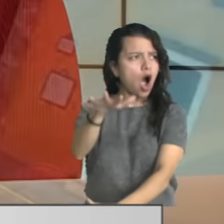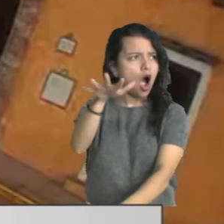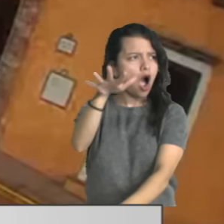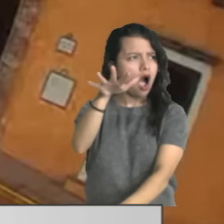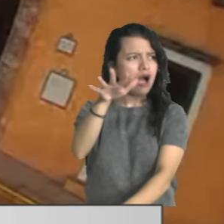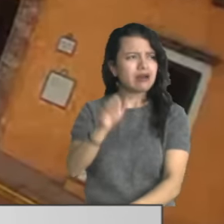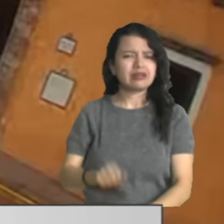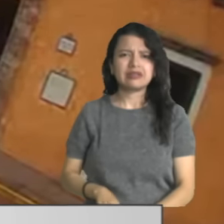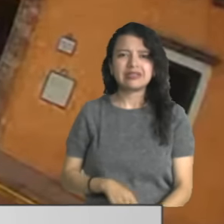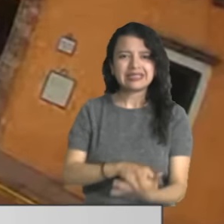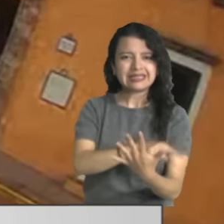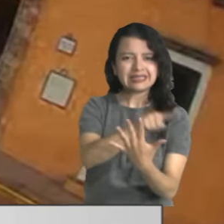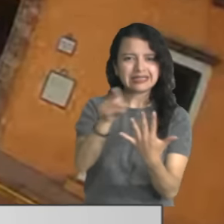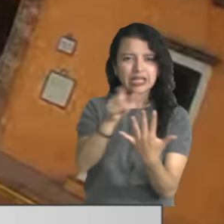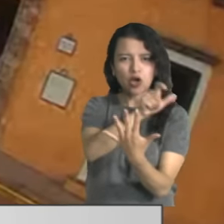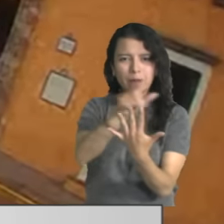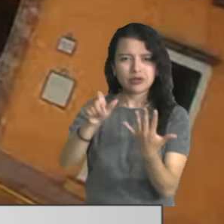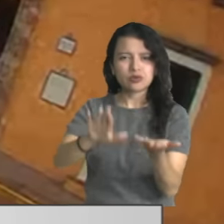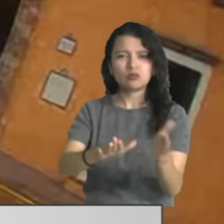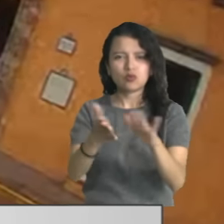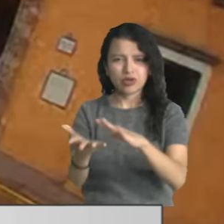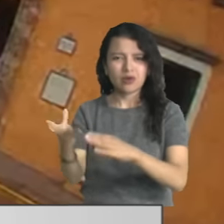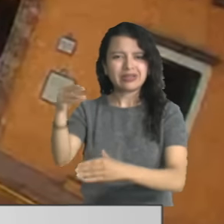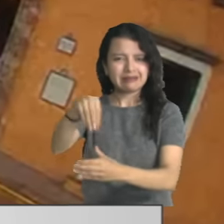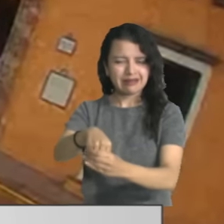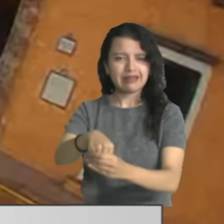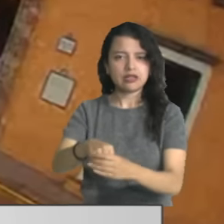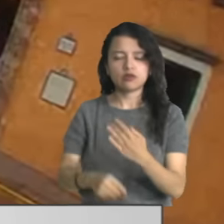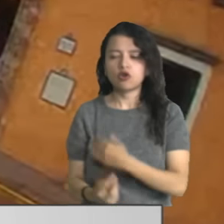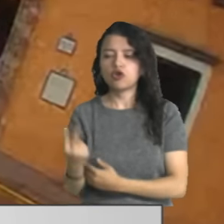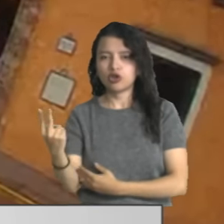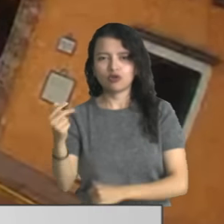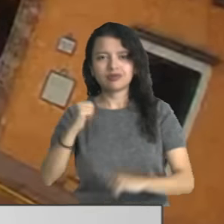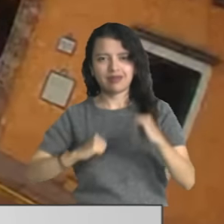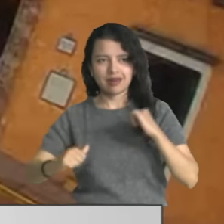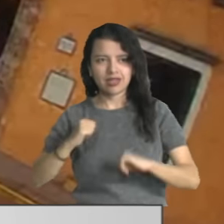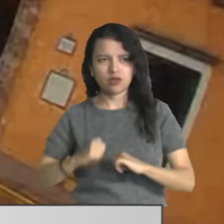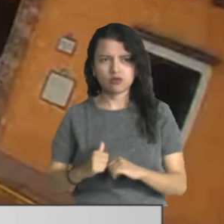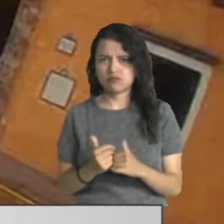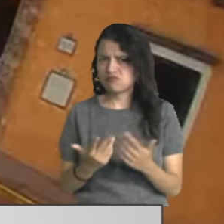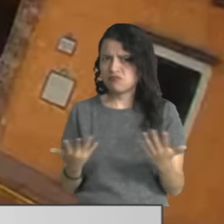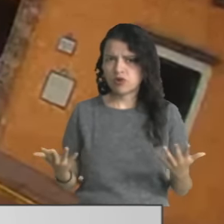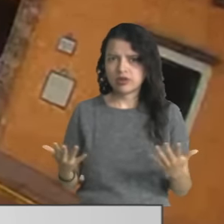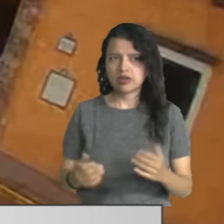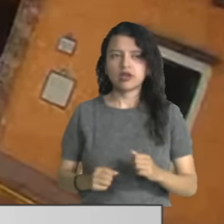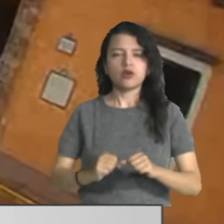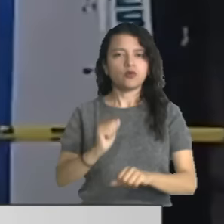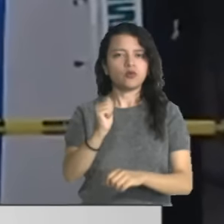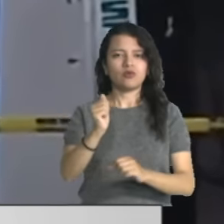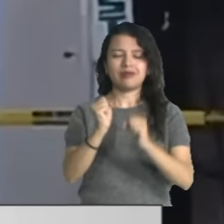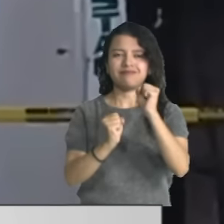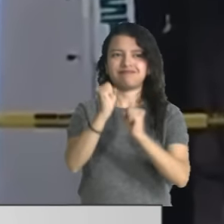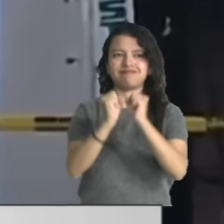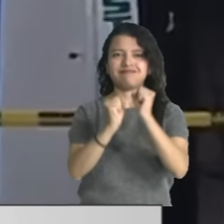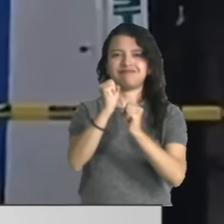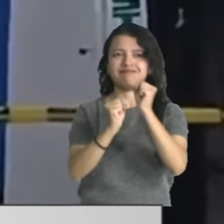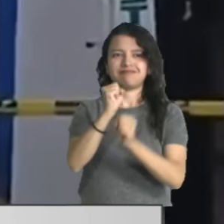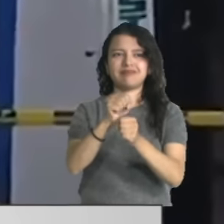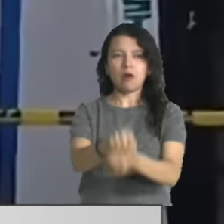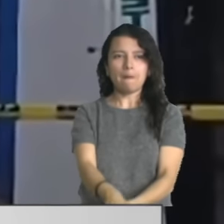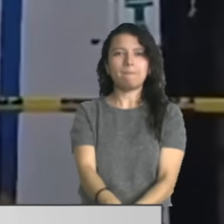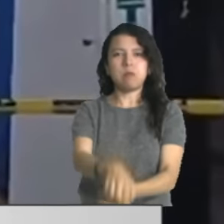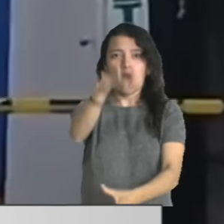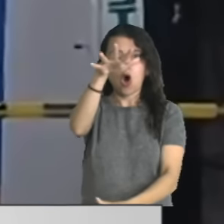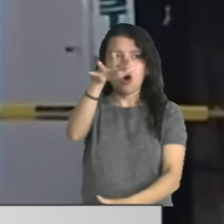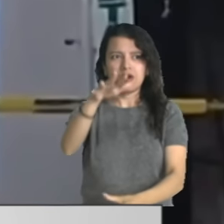Al menos 5 trabajadores murieron y otros 2 resultaron heridos, luego de que un autotanque se explotara, seguido del incendio de